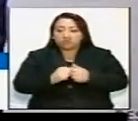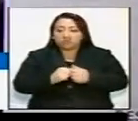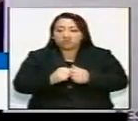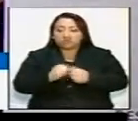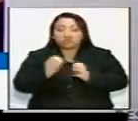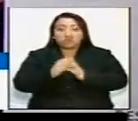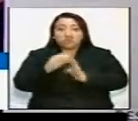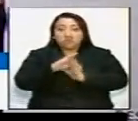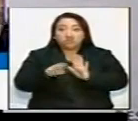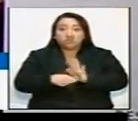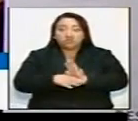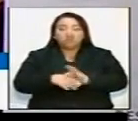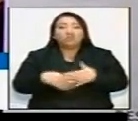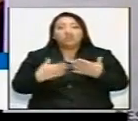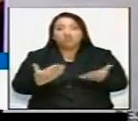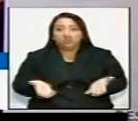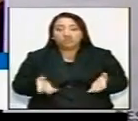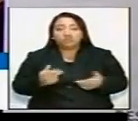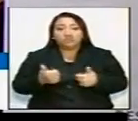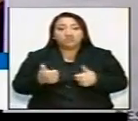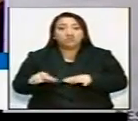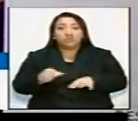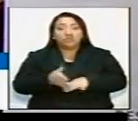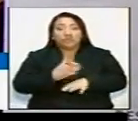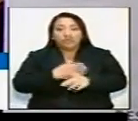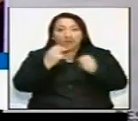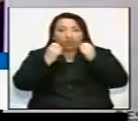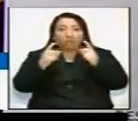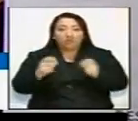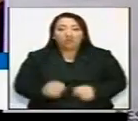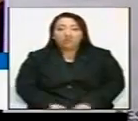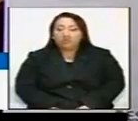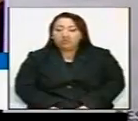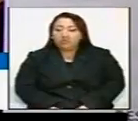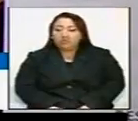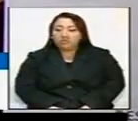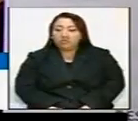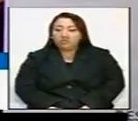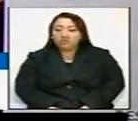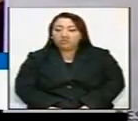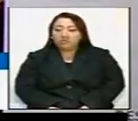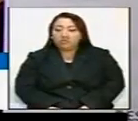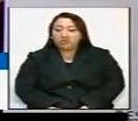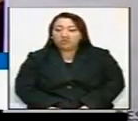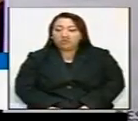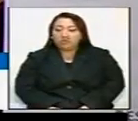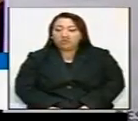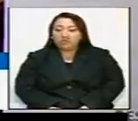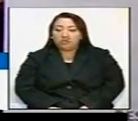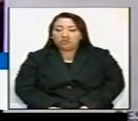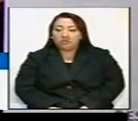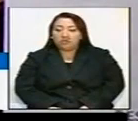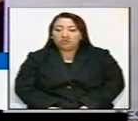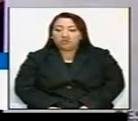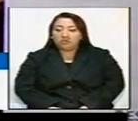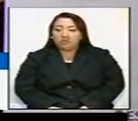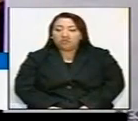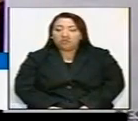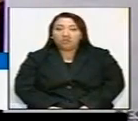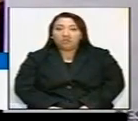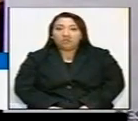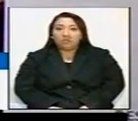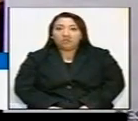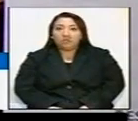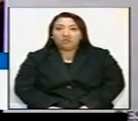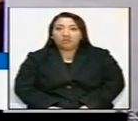más bajo, también y le fue bien, porque nos dimos cuenta que muchas de las regulaciones y de la reforma fueron agresivas,